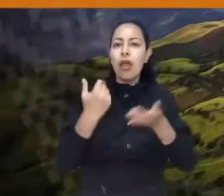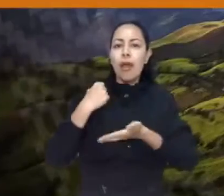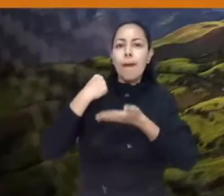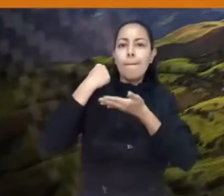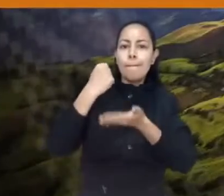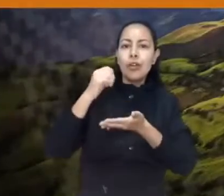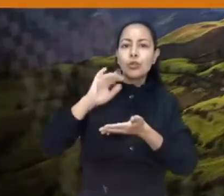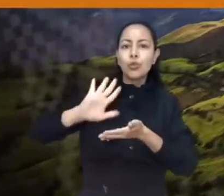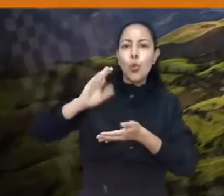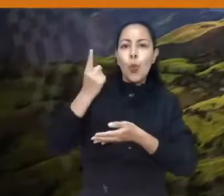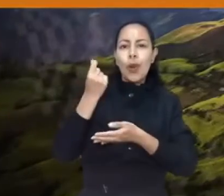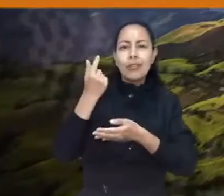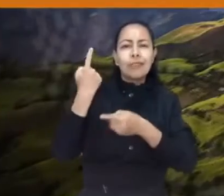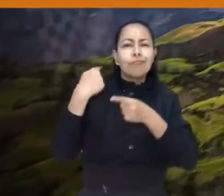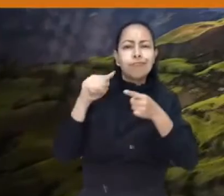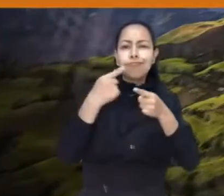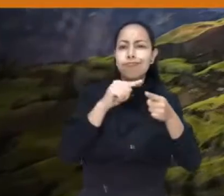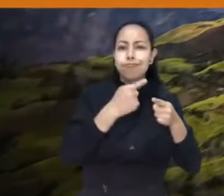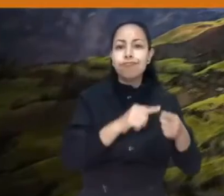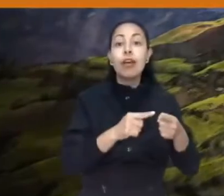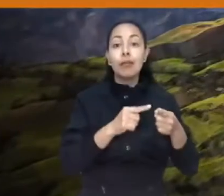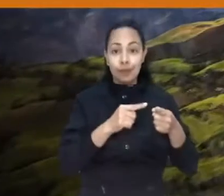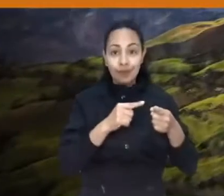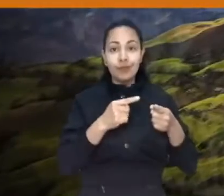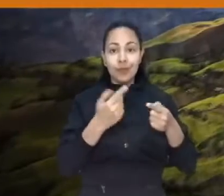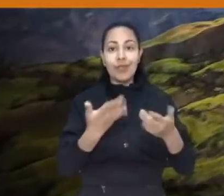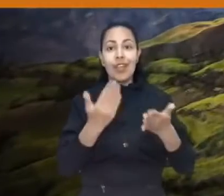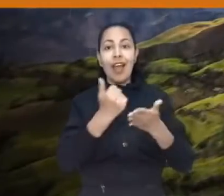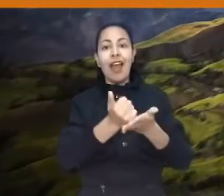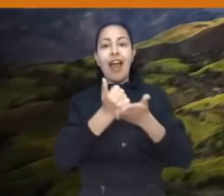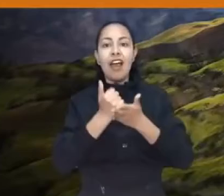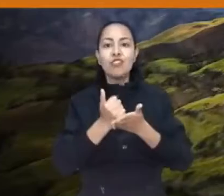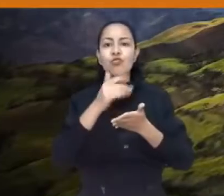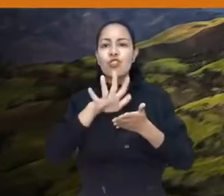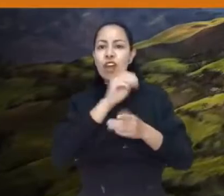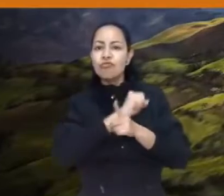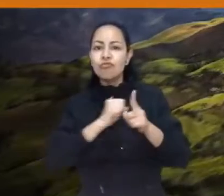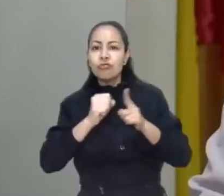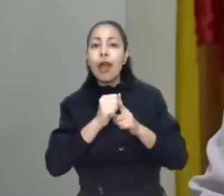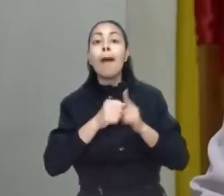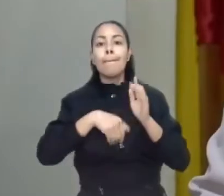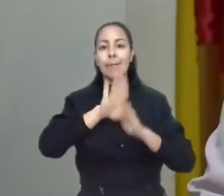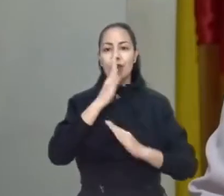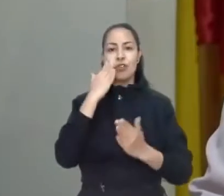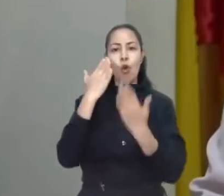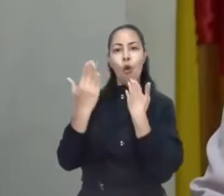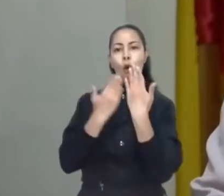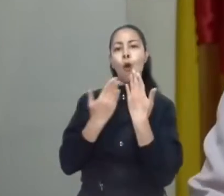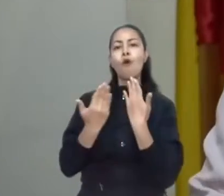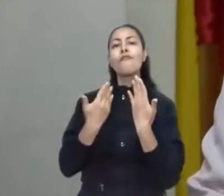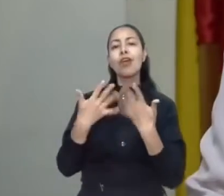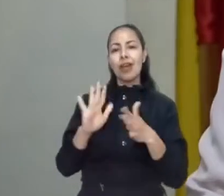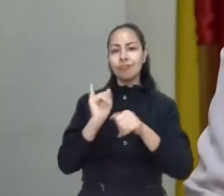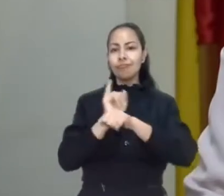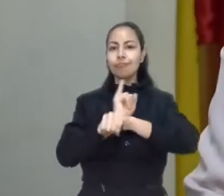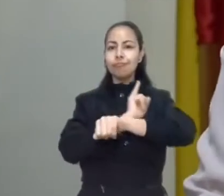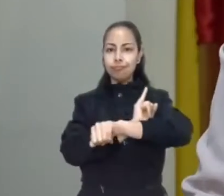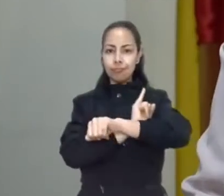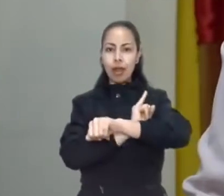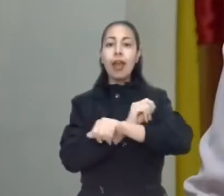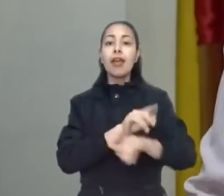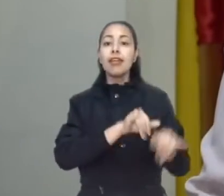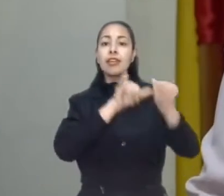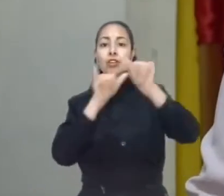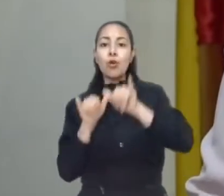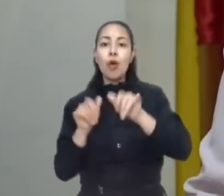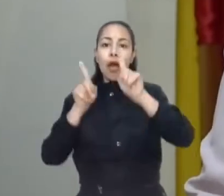en el tema de inversión de recursos, etcétera, etcétera. Y esto le permite a la sociedad tener mayor confianza en las instituciones. De